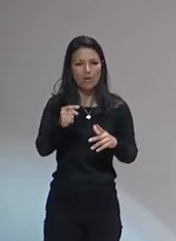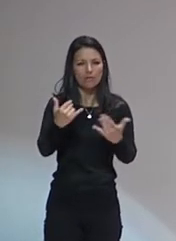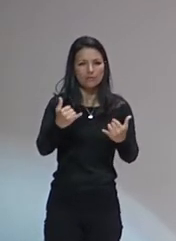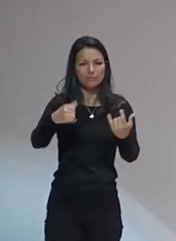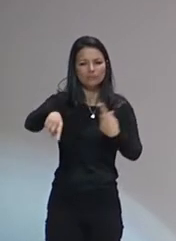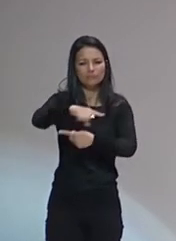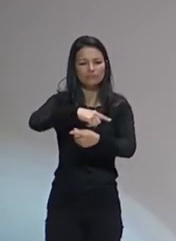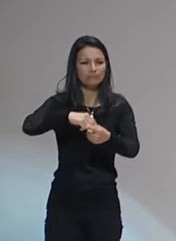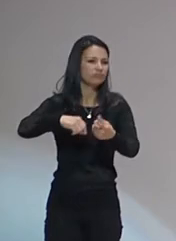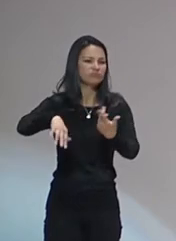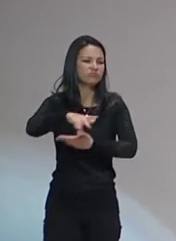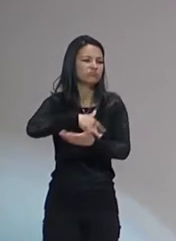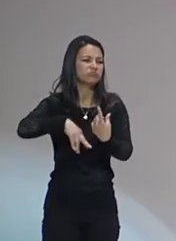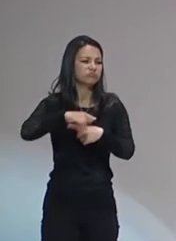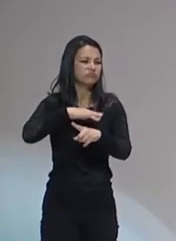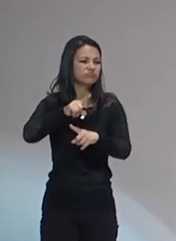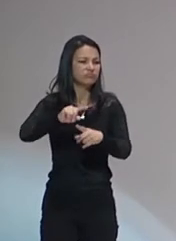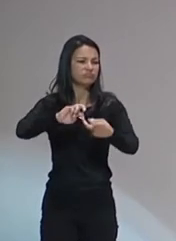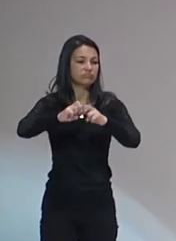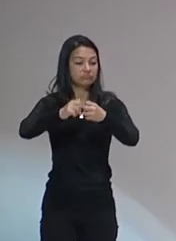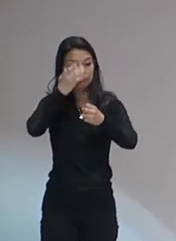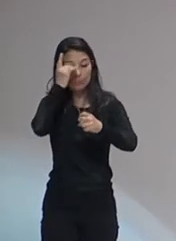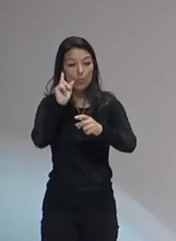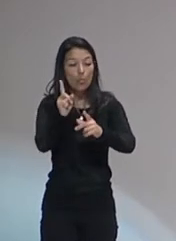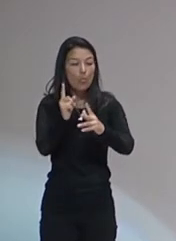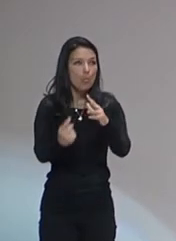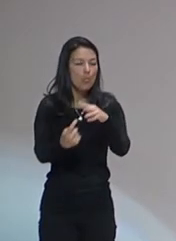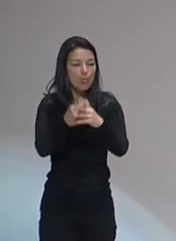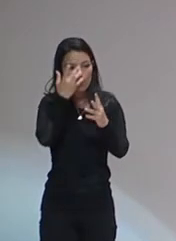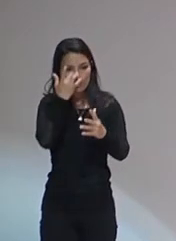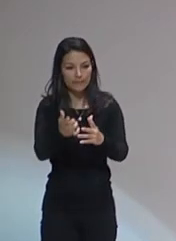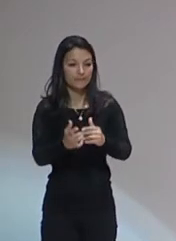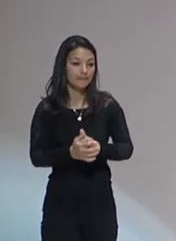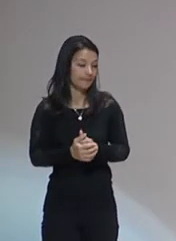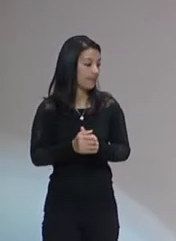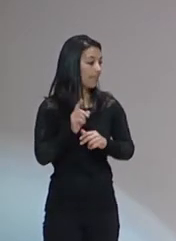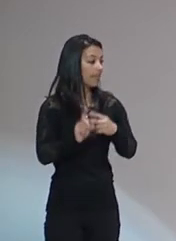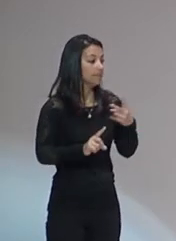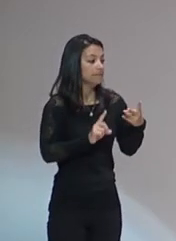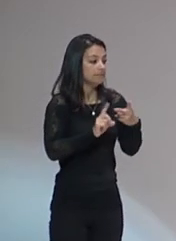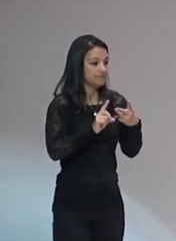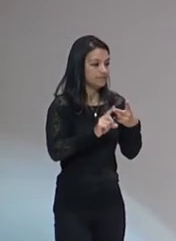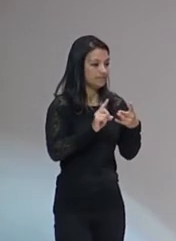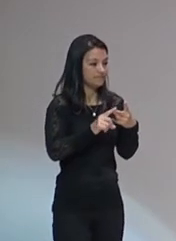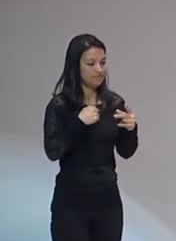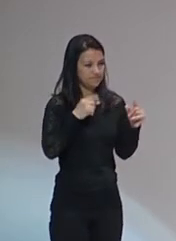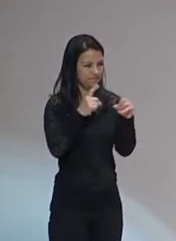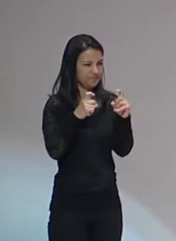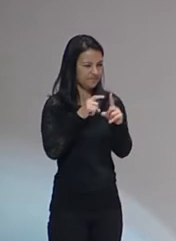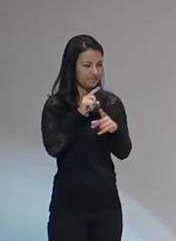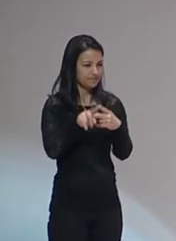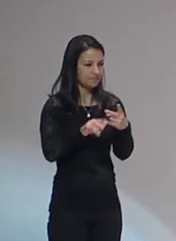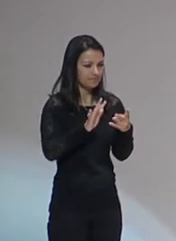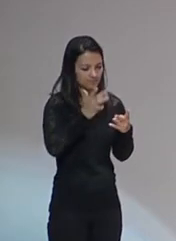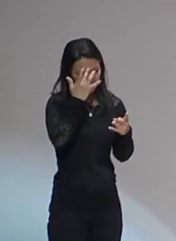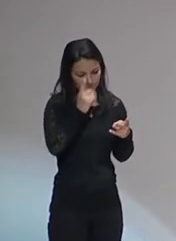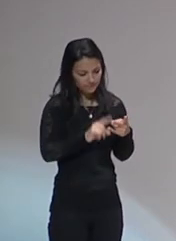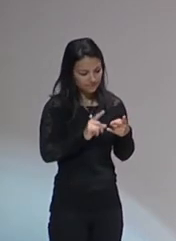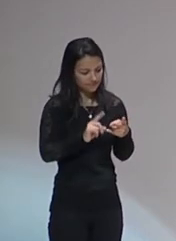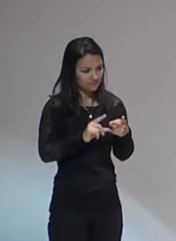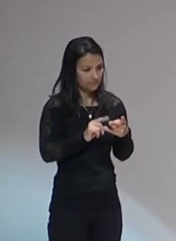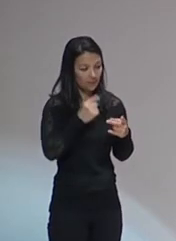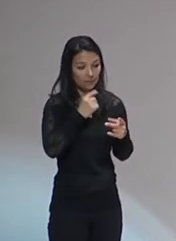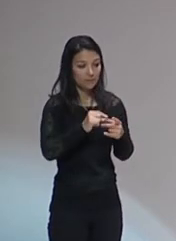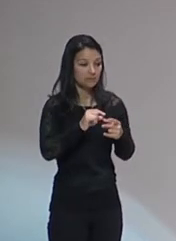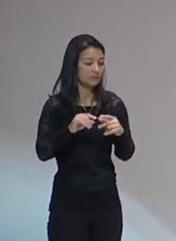conflicto. El segundo elemento que me llama a la reflexión de esta pregunta es que el conflicto va a